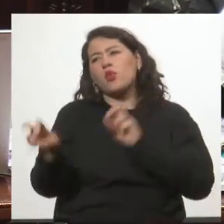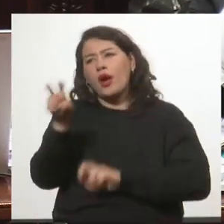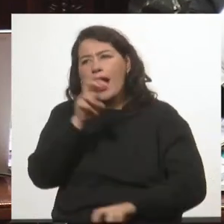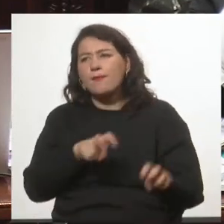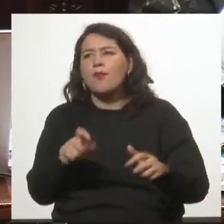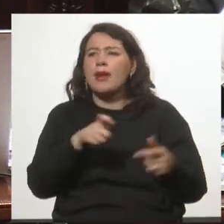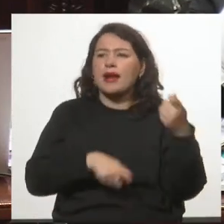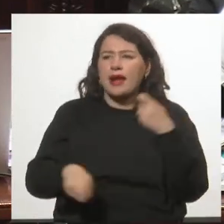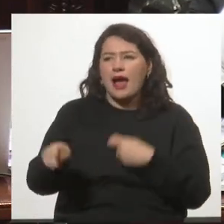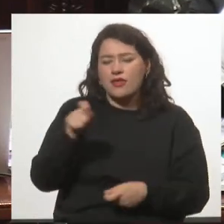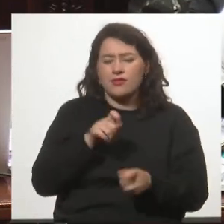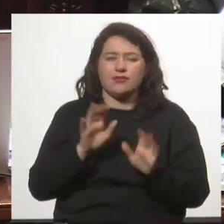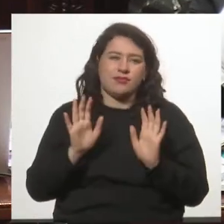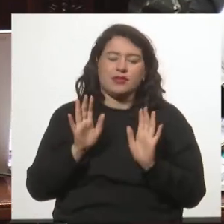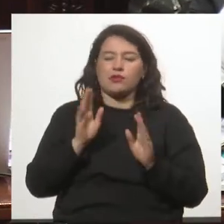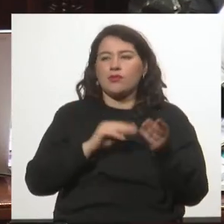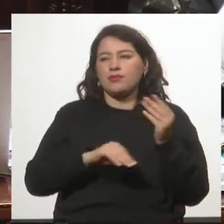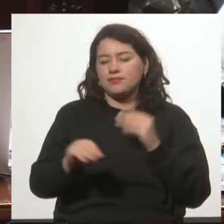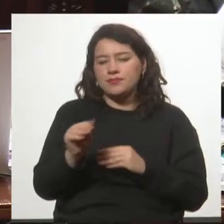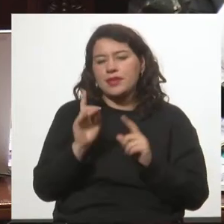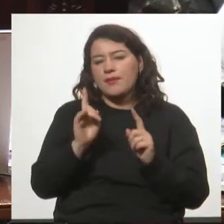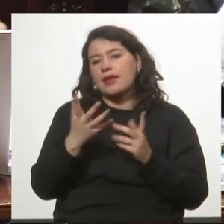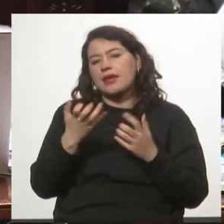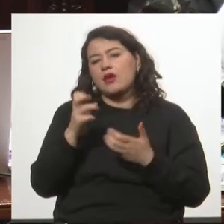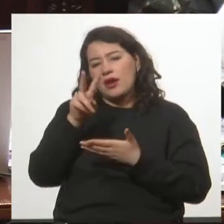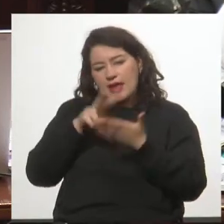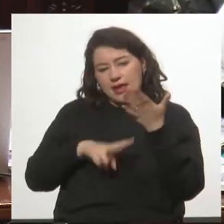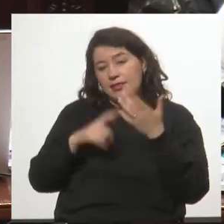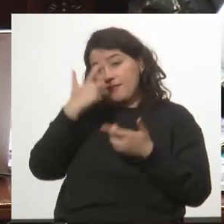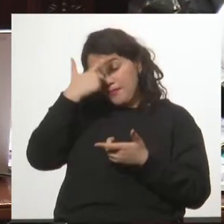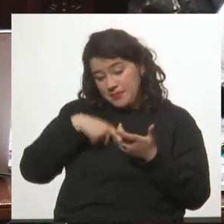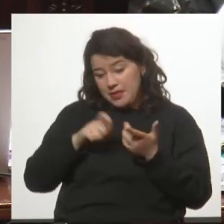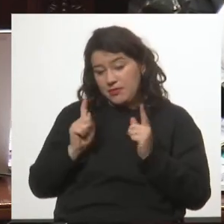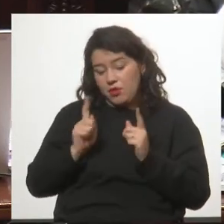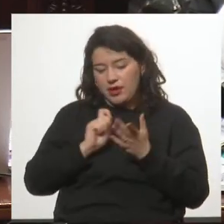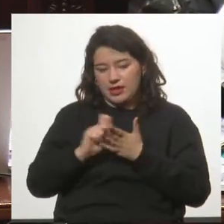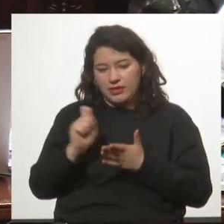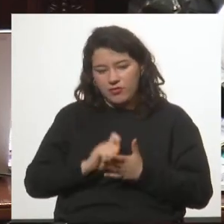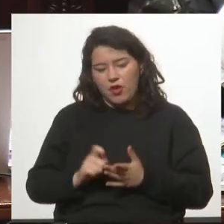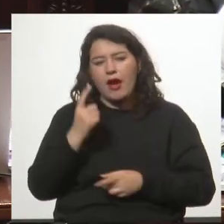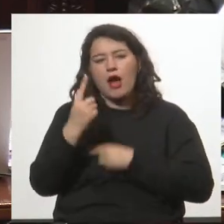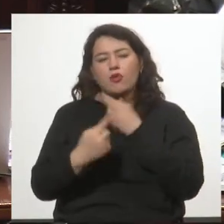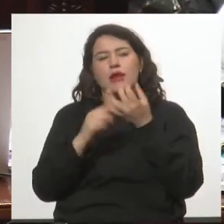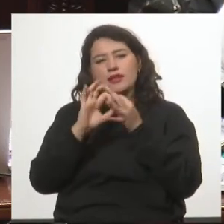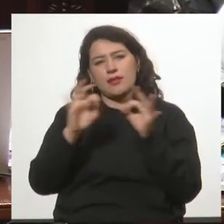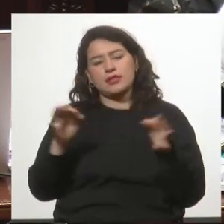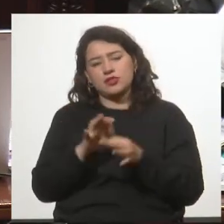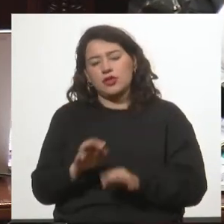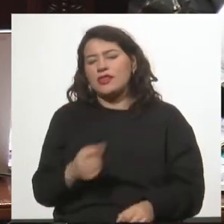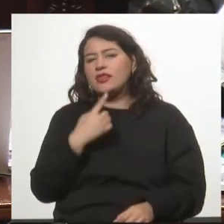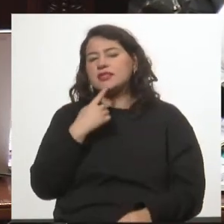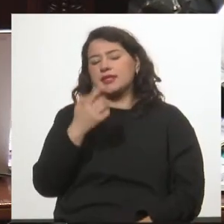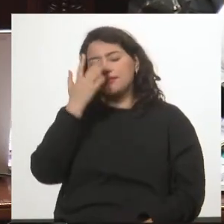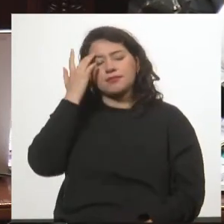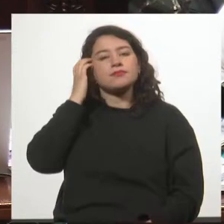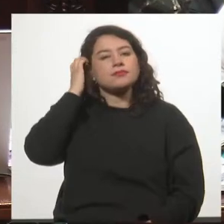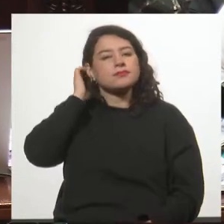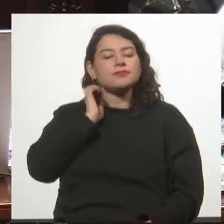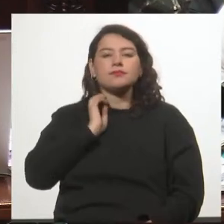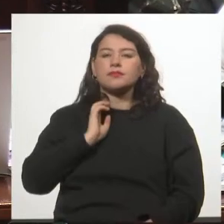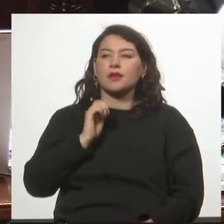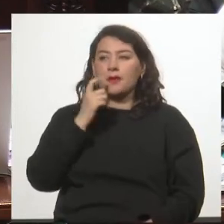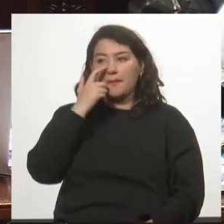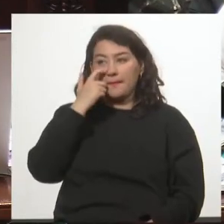mercado aquí quiero leer también del auditor algunas expresiones por ejemplo cuando